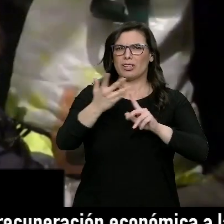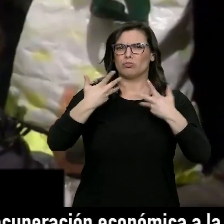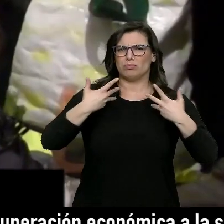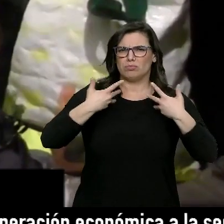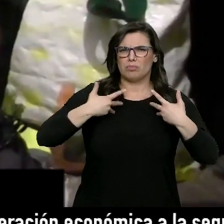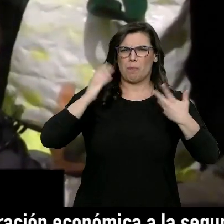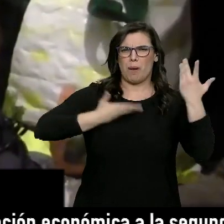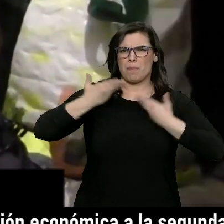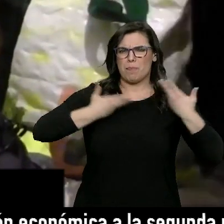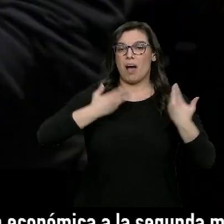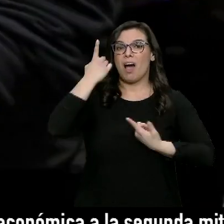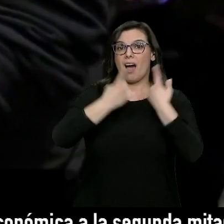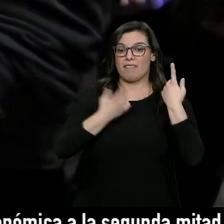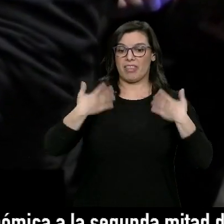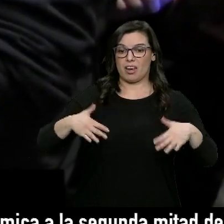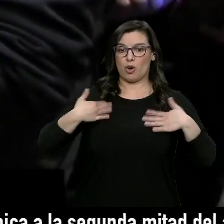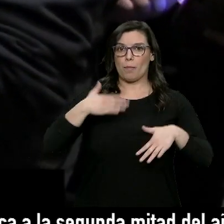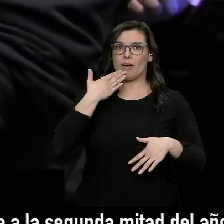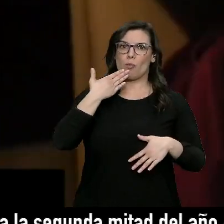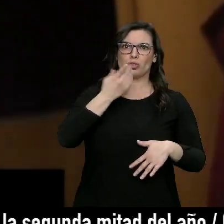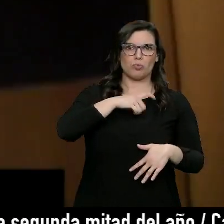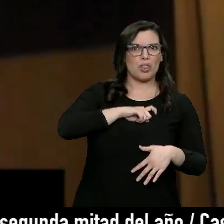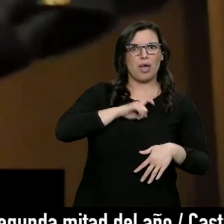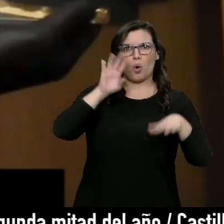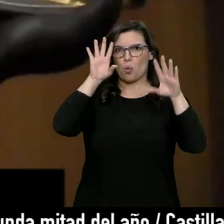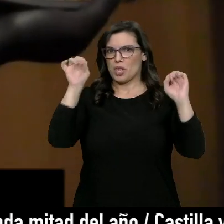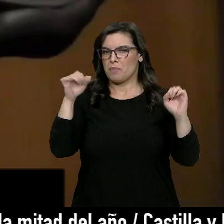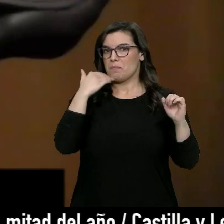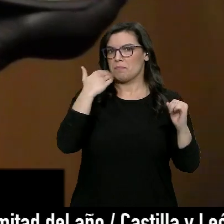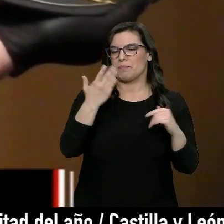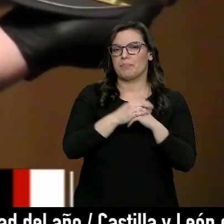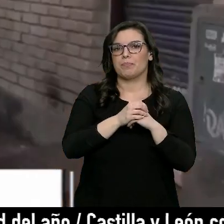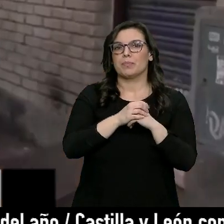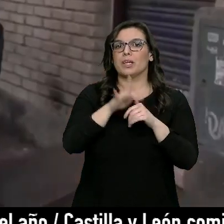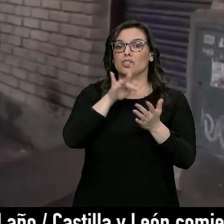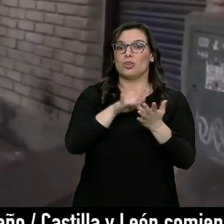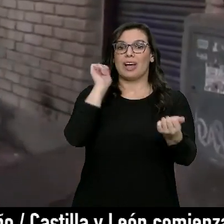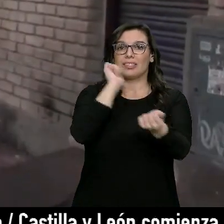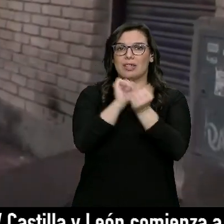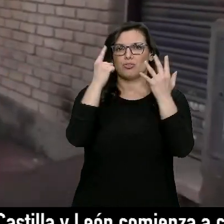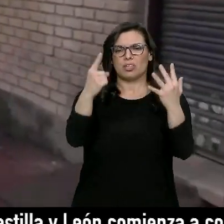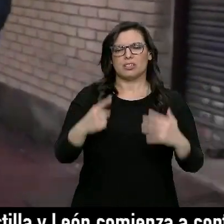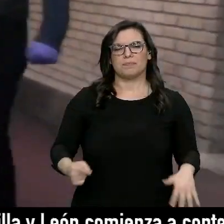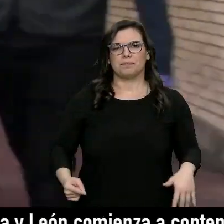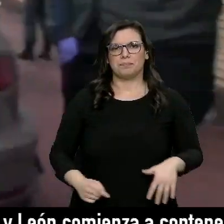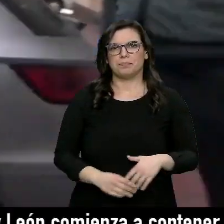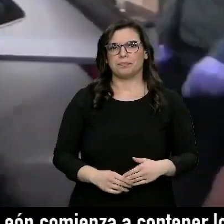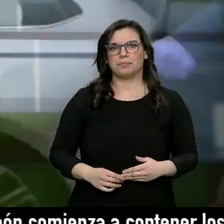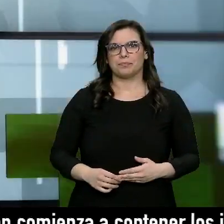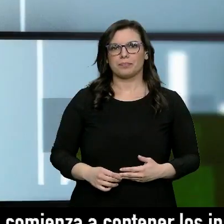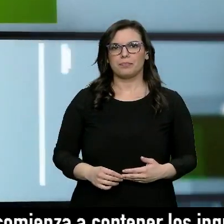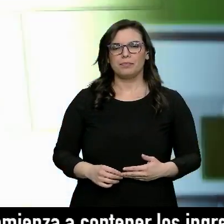y en muchos casos iban vestidos como miembros de las fuerzas de seguridad del Estado. Hay 6 arrestados.